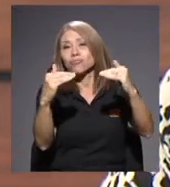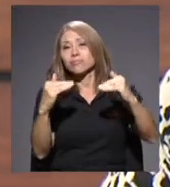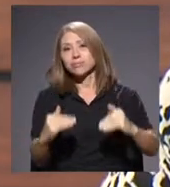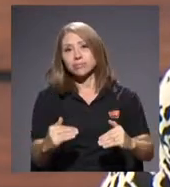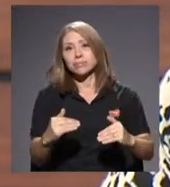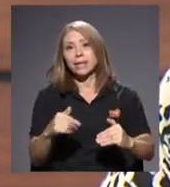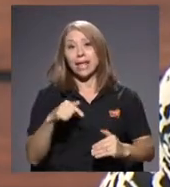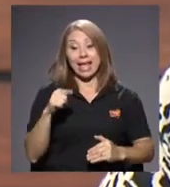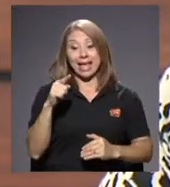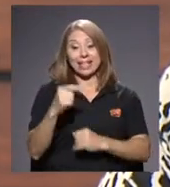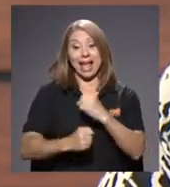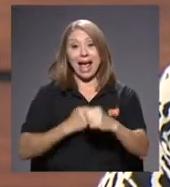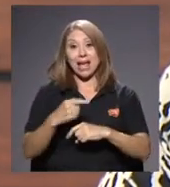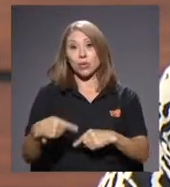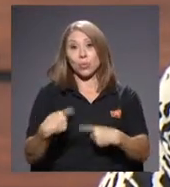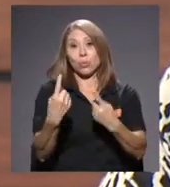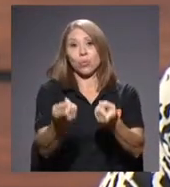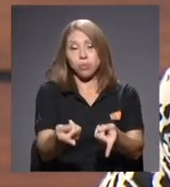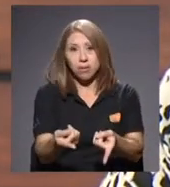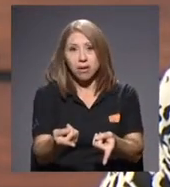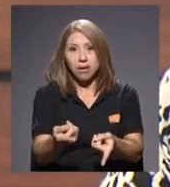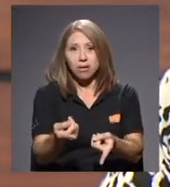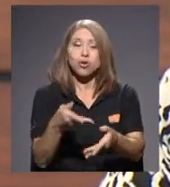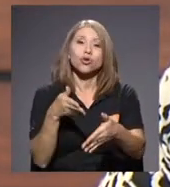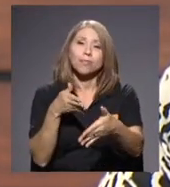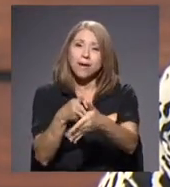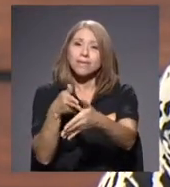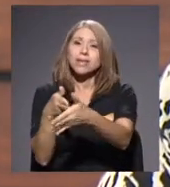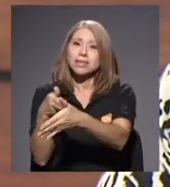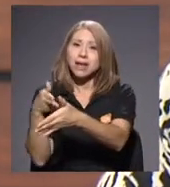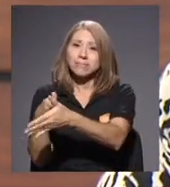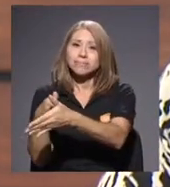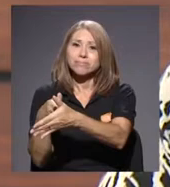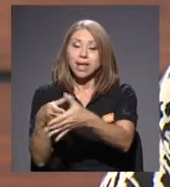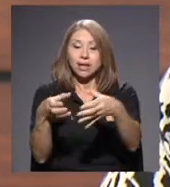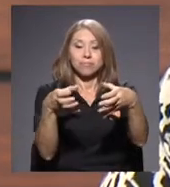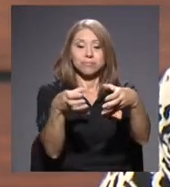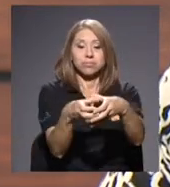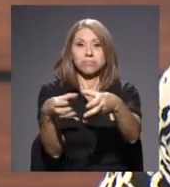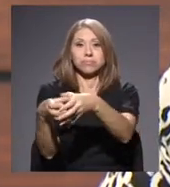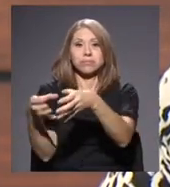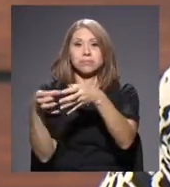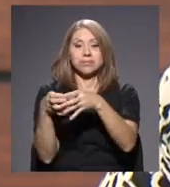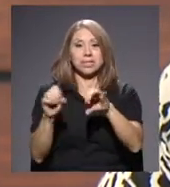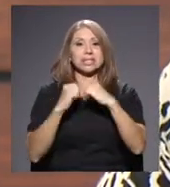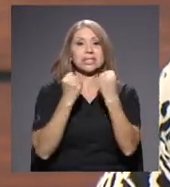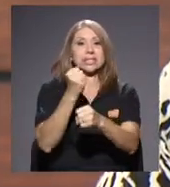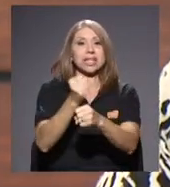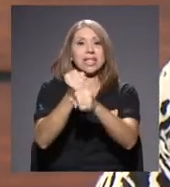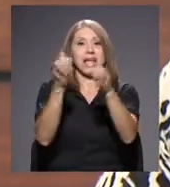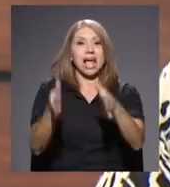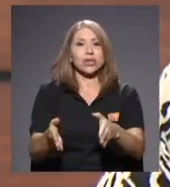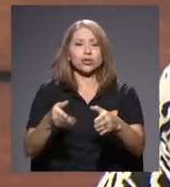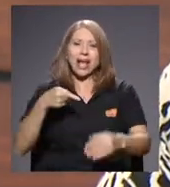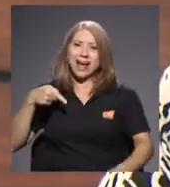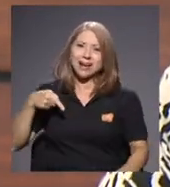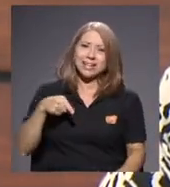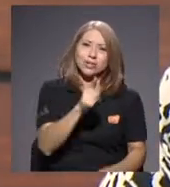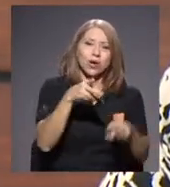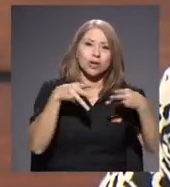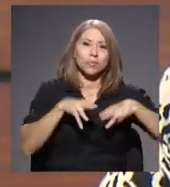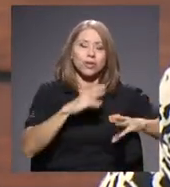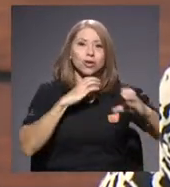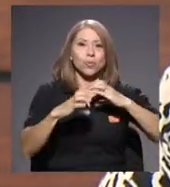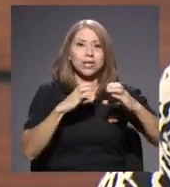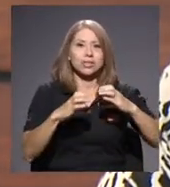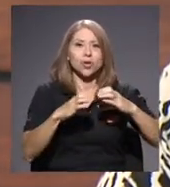esa actitud de los sindicatos en contra de los medios de comunicación y esa agresión contra los medios. O sea, no es posible que le pidan a un medio que tenga que